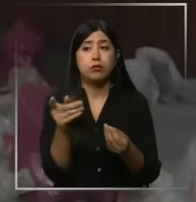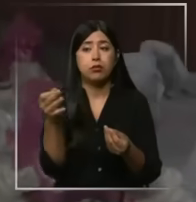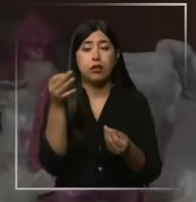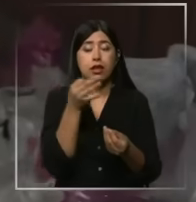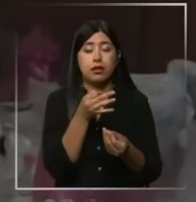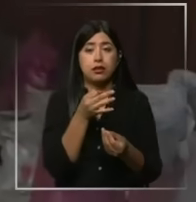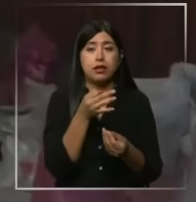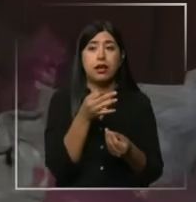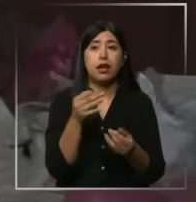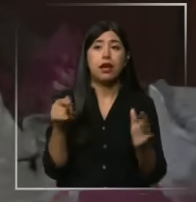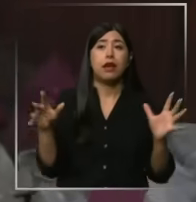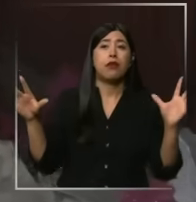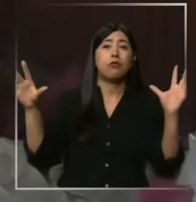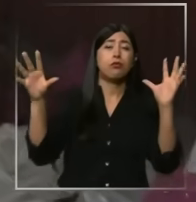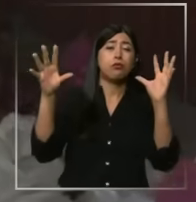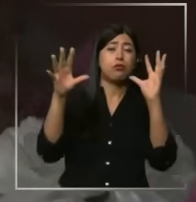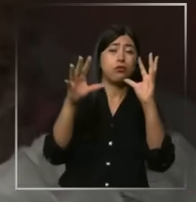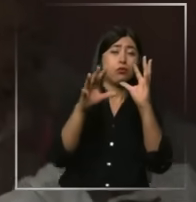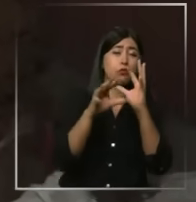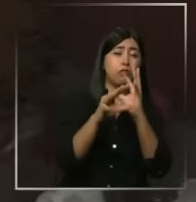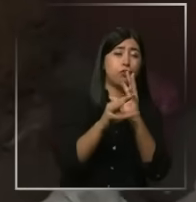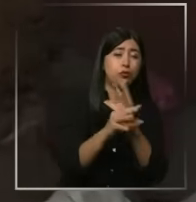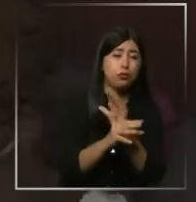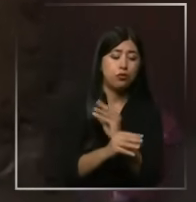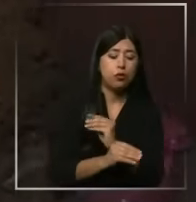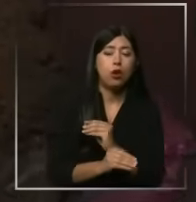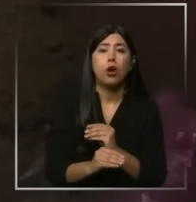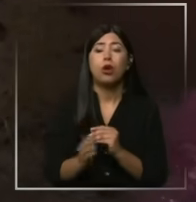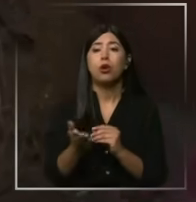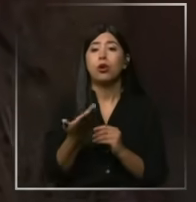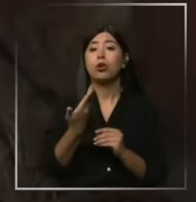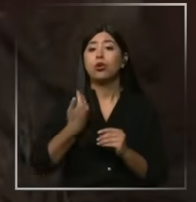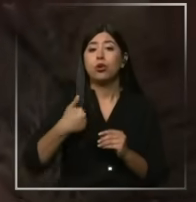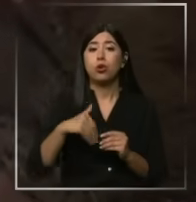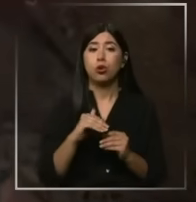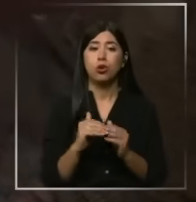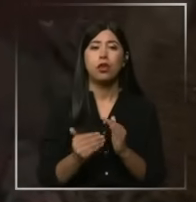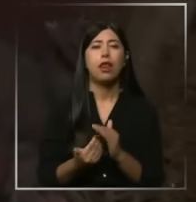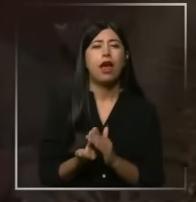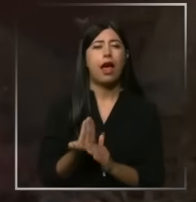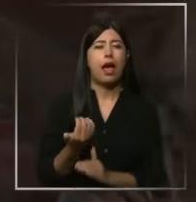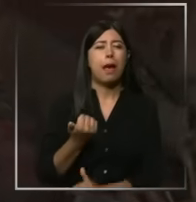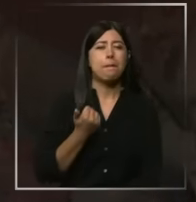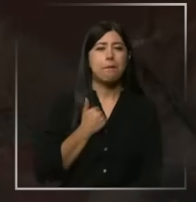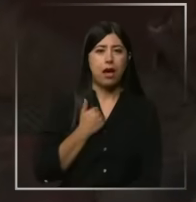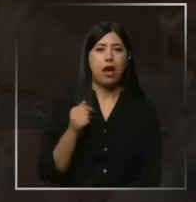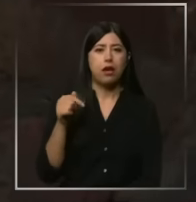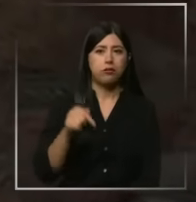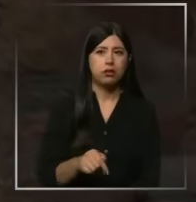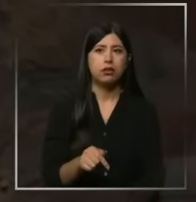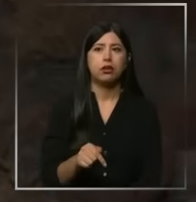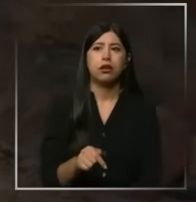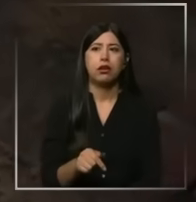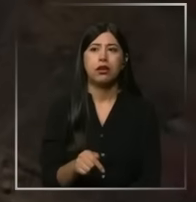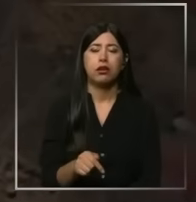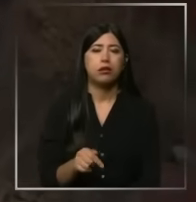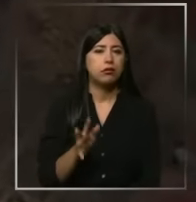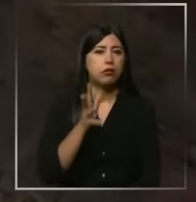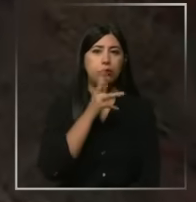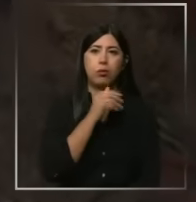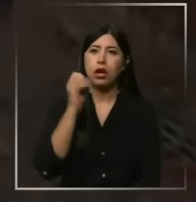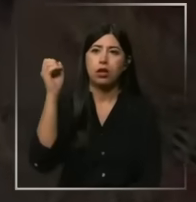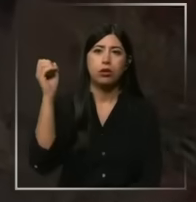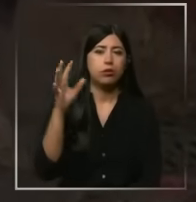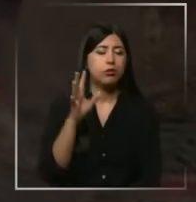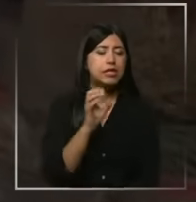acá va cayendo la noche, se va oscureciendo. Nosotros además estuvimos desde muy temprano en este lugar. No hay suministro